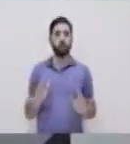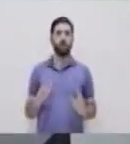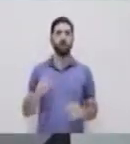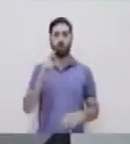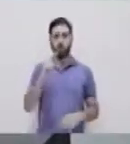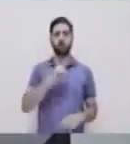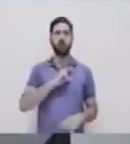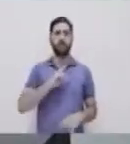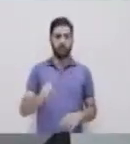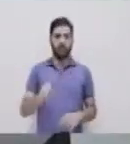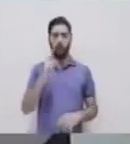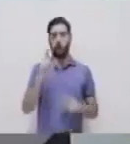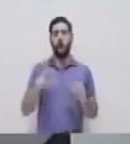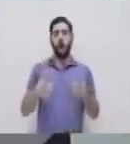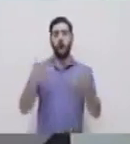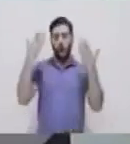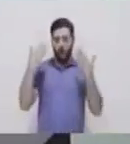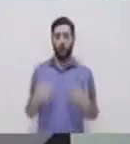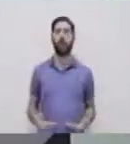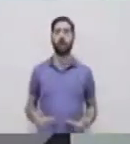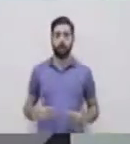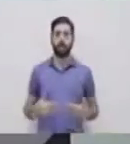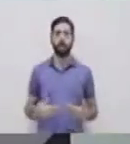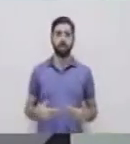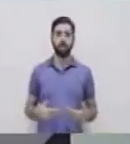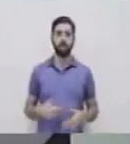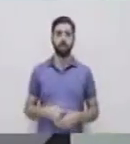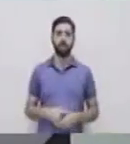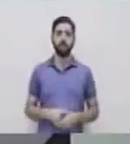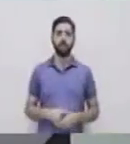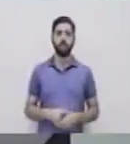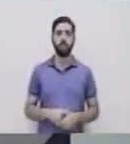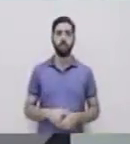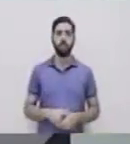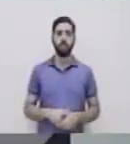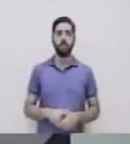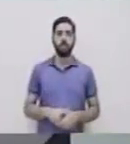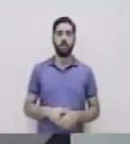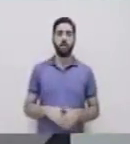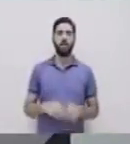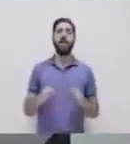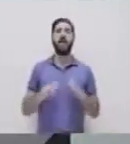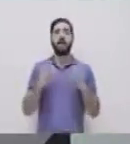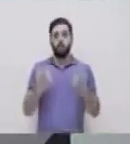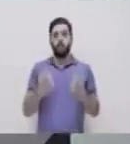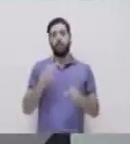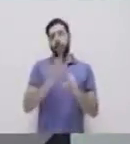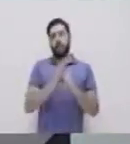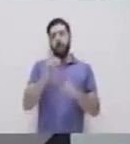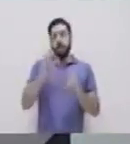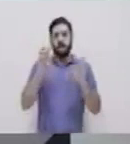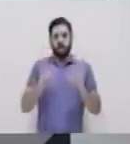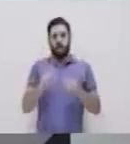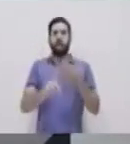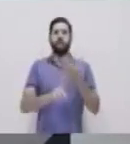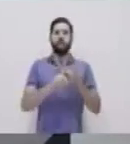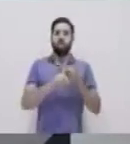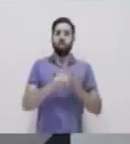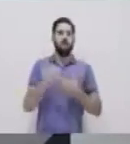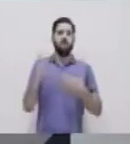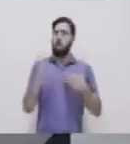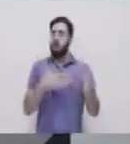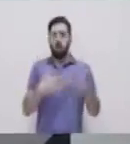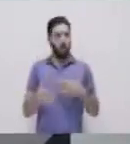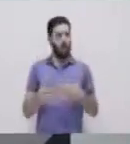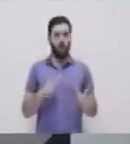vaya a donde vaya, va a seguir siendo quien es, ¿verdad? Como dice el dicho, el perico donde quiere es verde, ¿verdad? Entonces, si es una persona problemática,